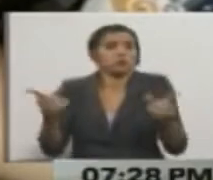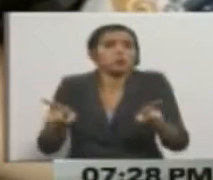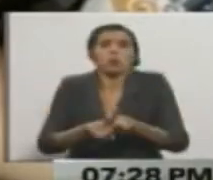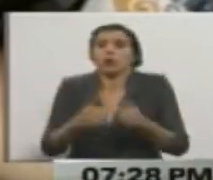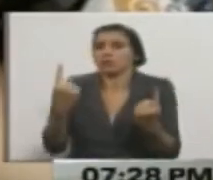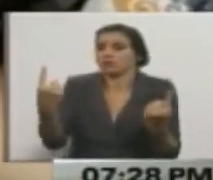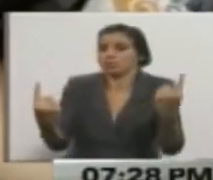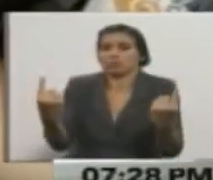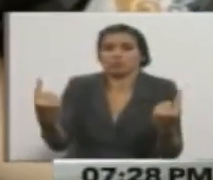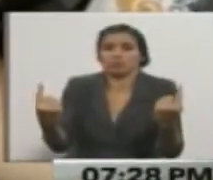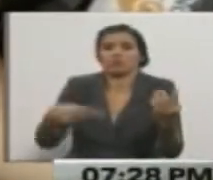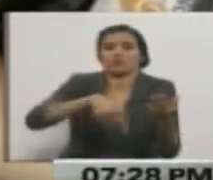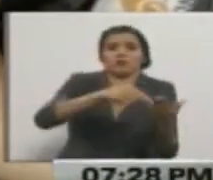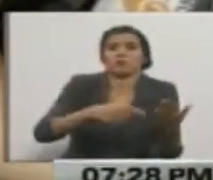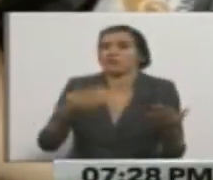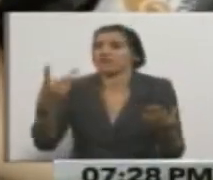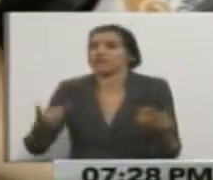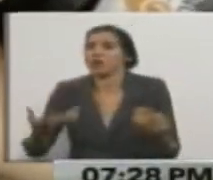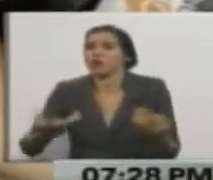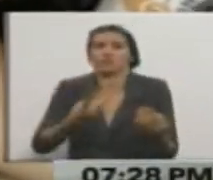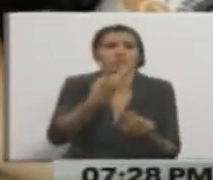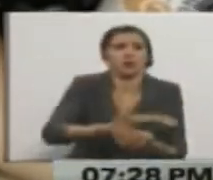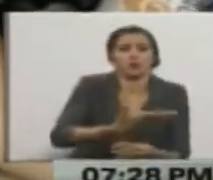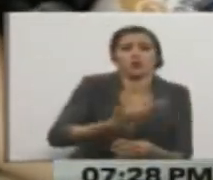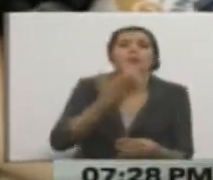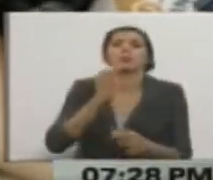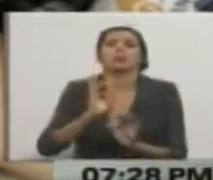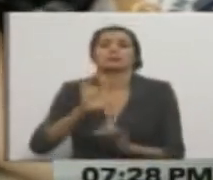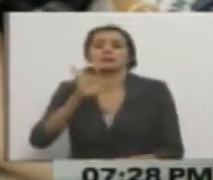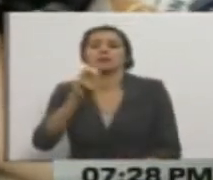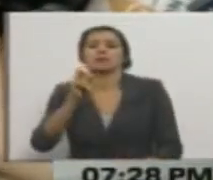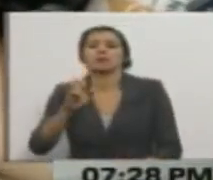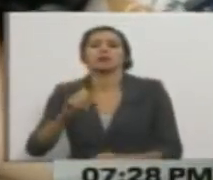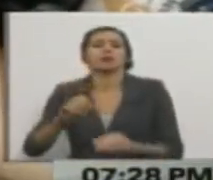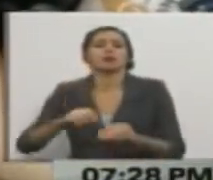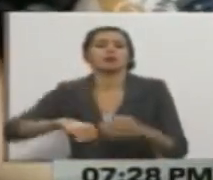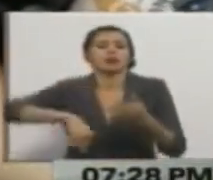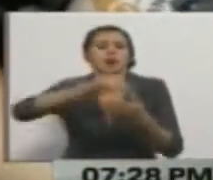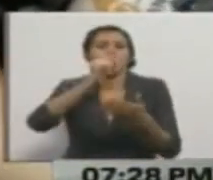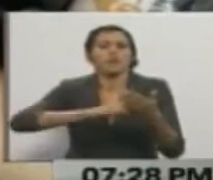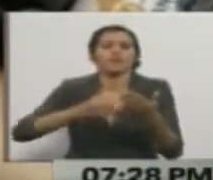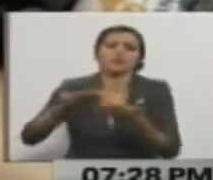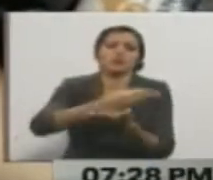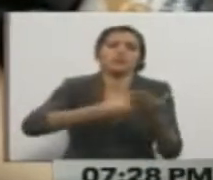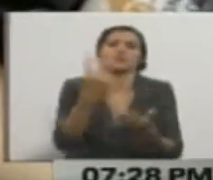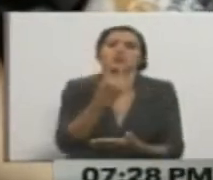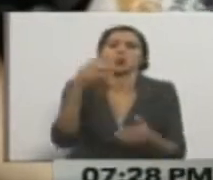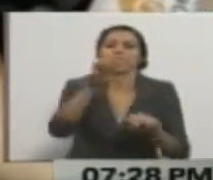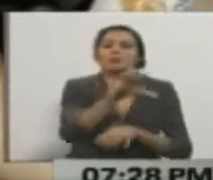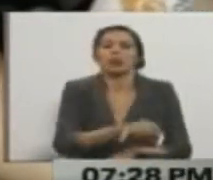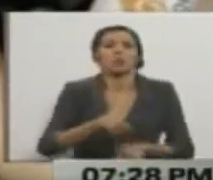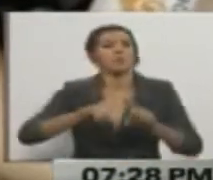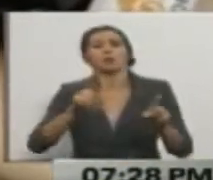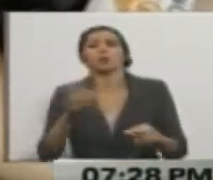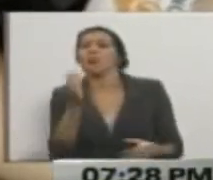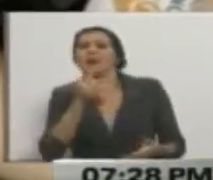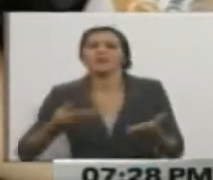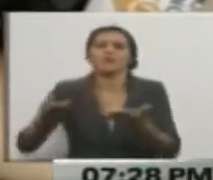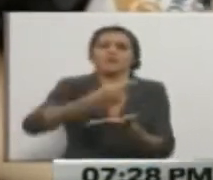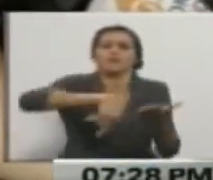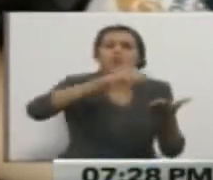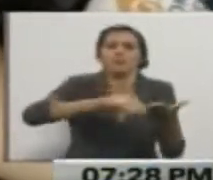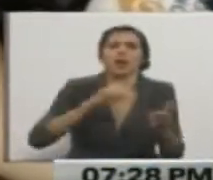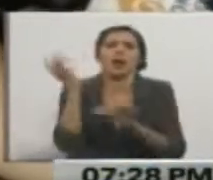por razones logísticas, decide recoger firmas en 22 estados del país y no recoge firmas en el estado